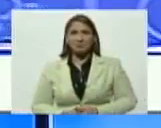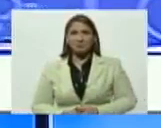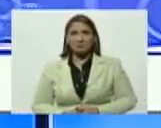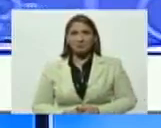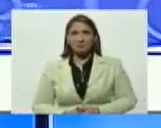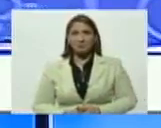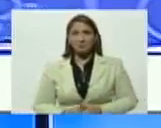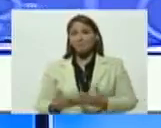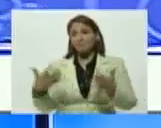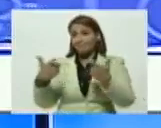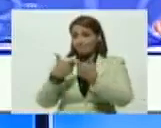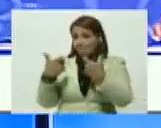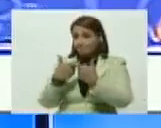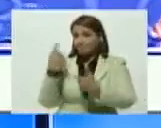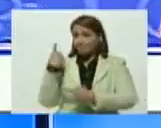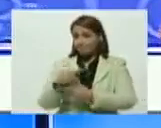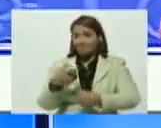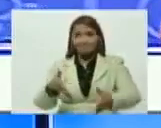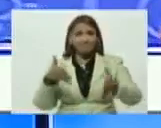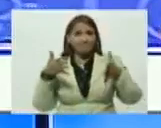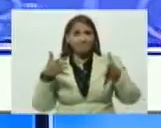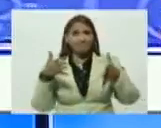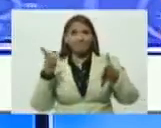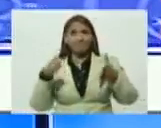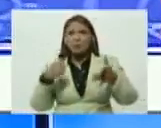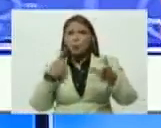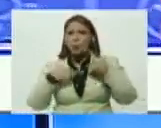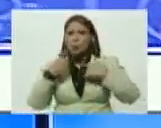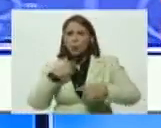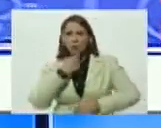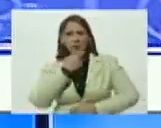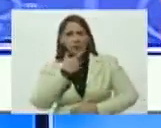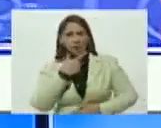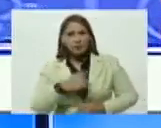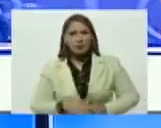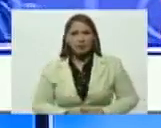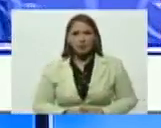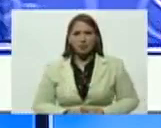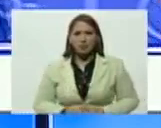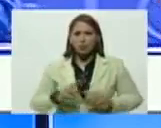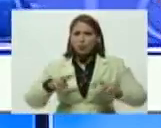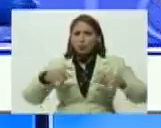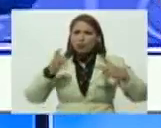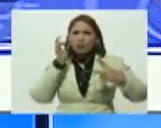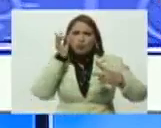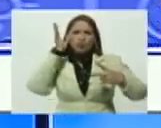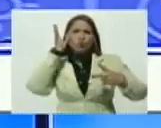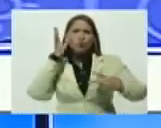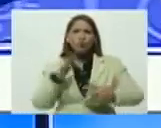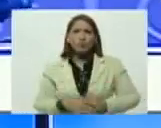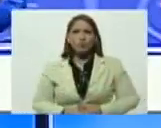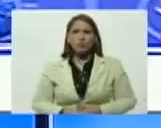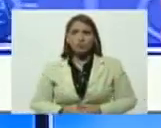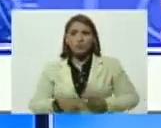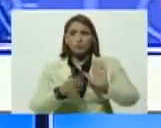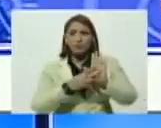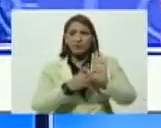La batalla ahí, hay que ganarla, la batalla del colorido, de la belleza, de la innovación, de la creación y de la